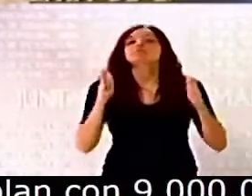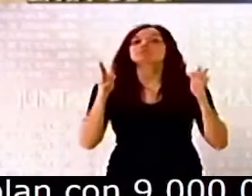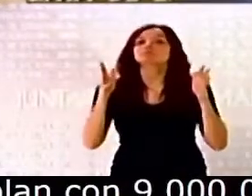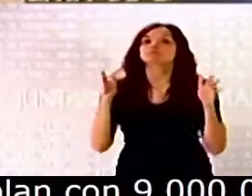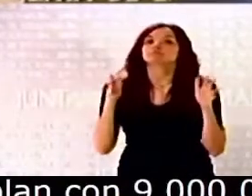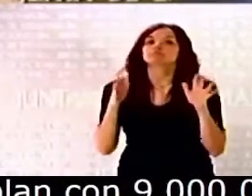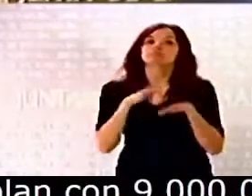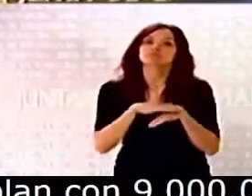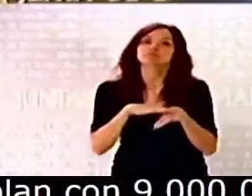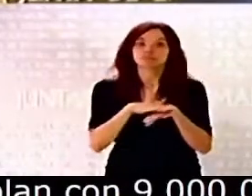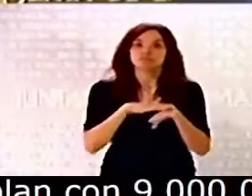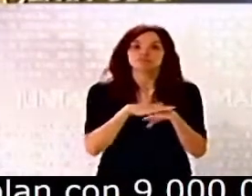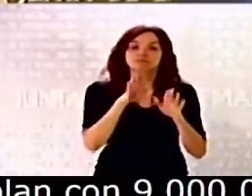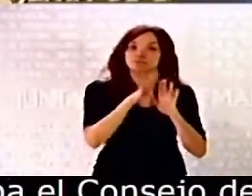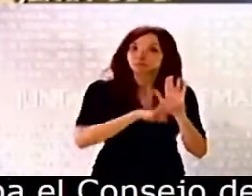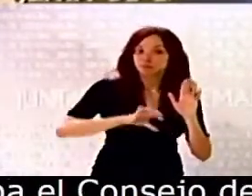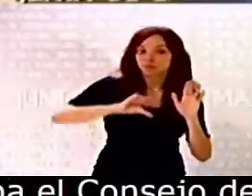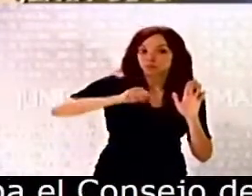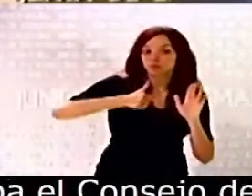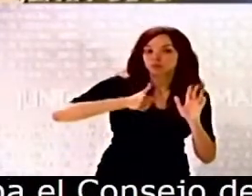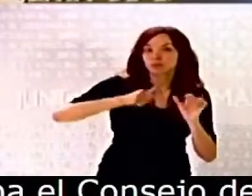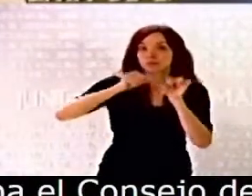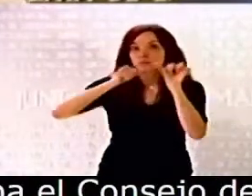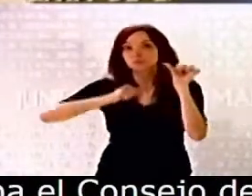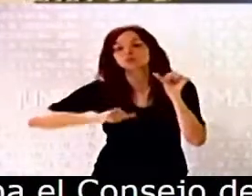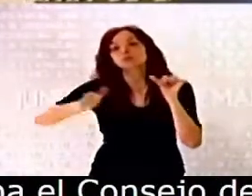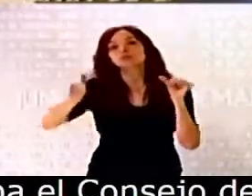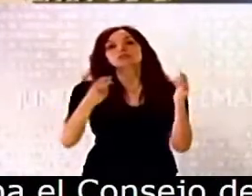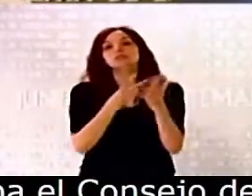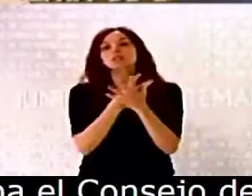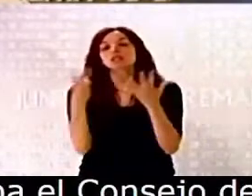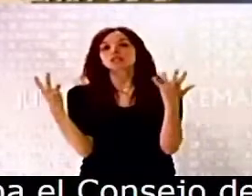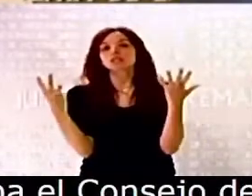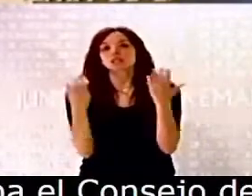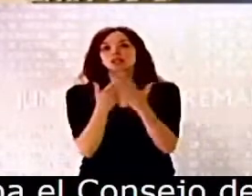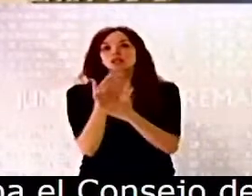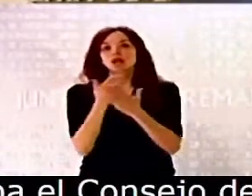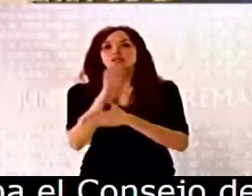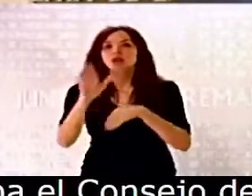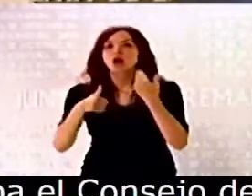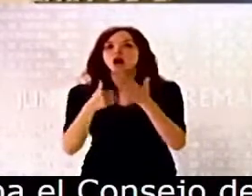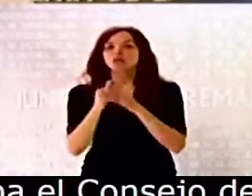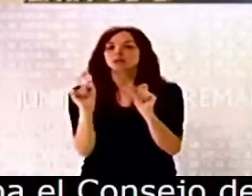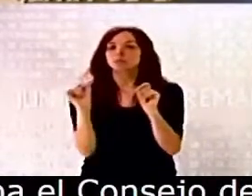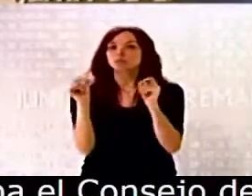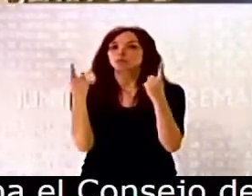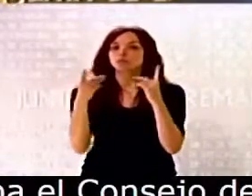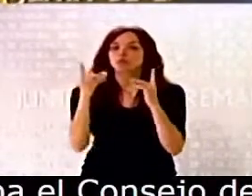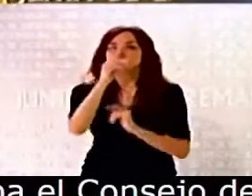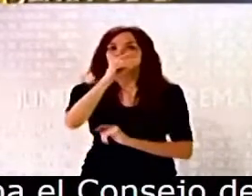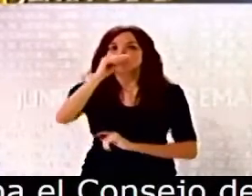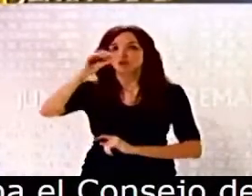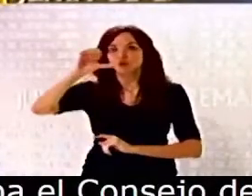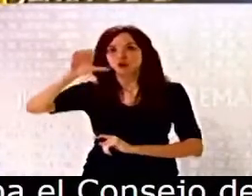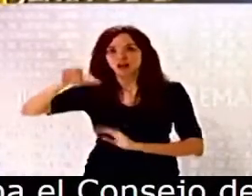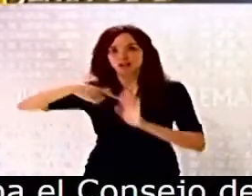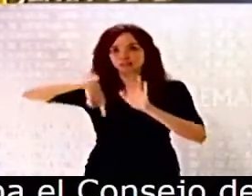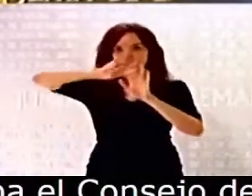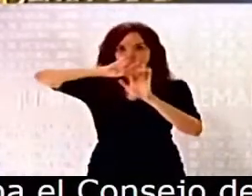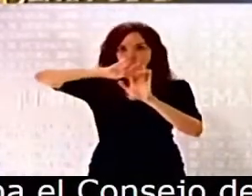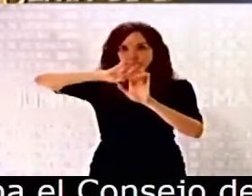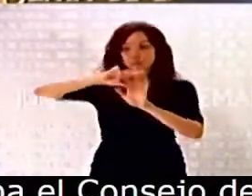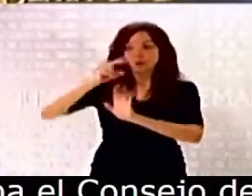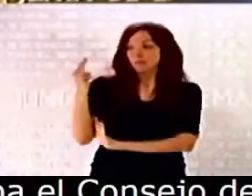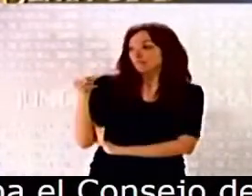plan, transcurren 17 días hasta que se publica en el Diario Oficial de Extremadura. Se publica el viernes